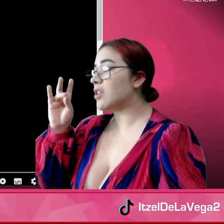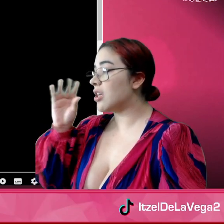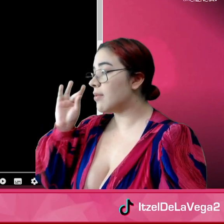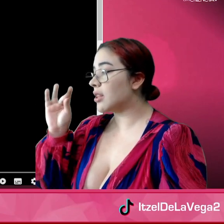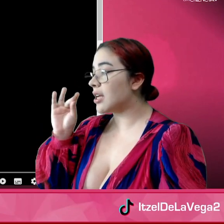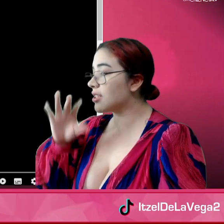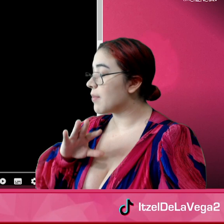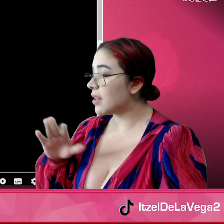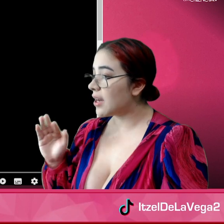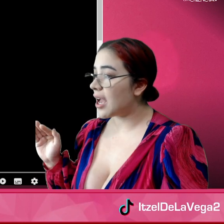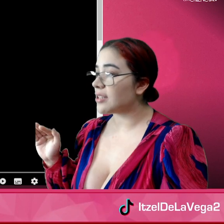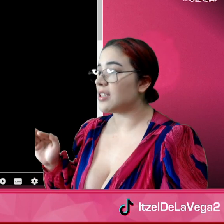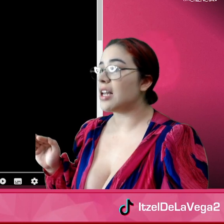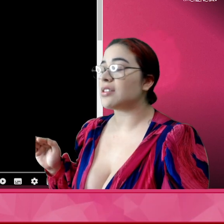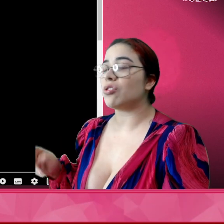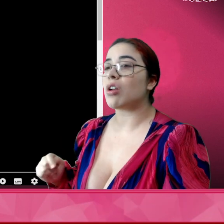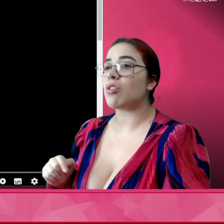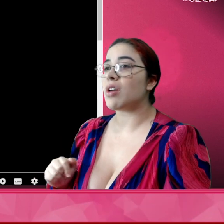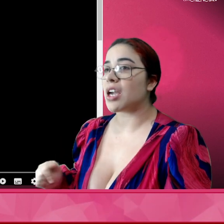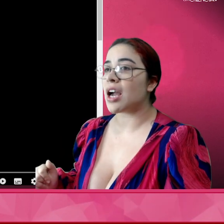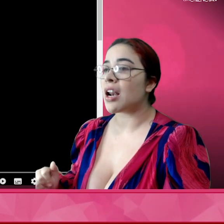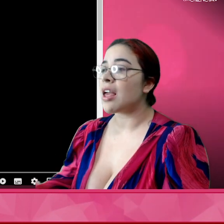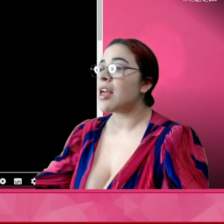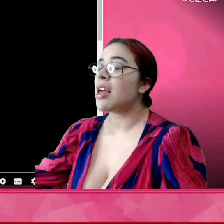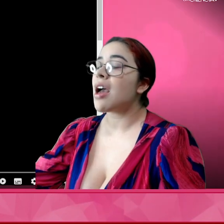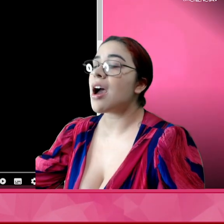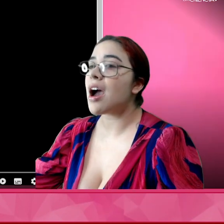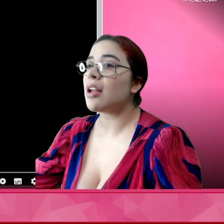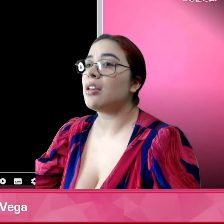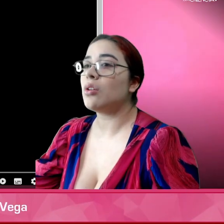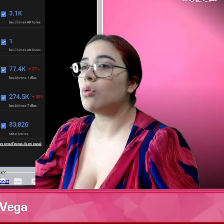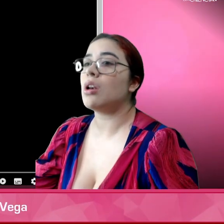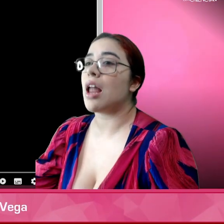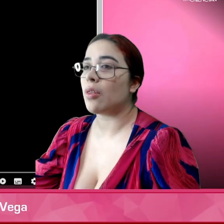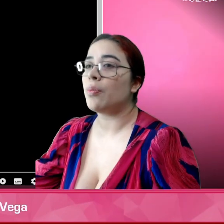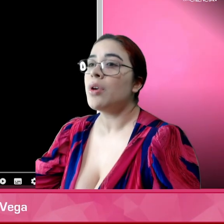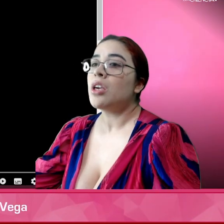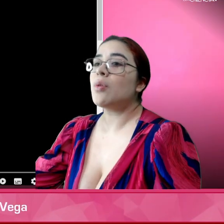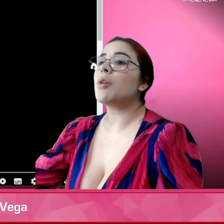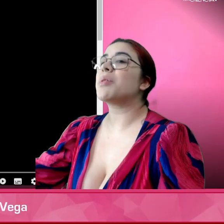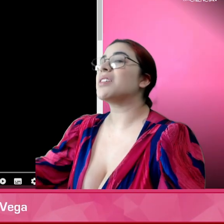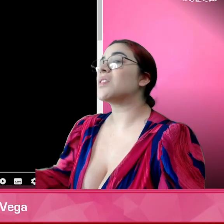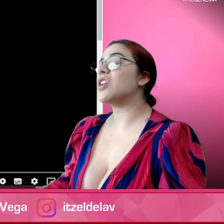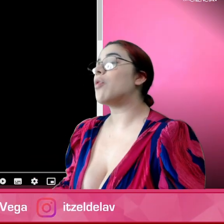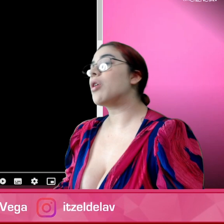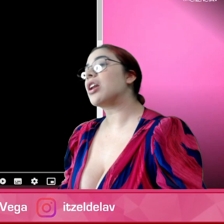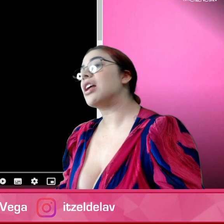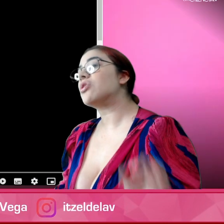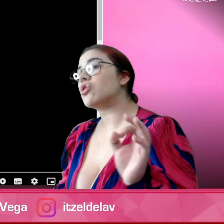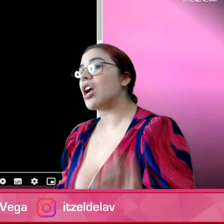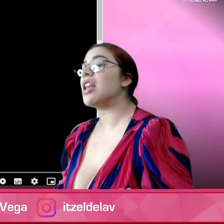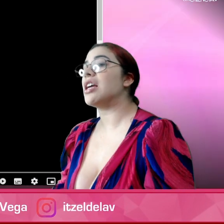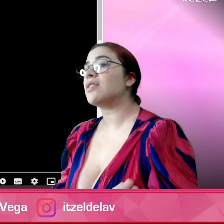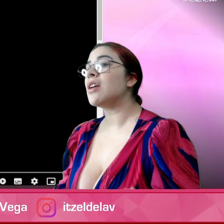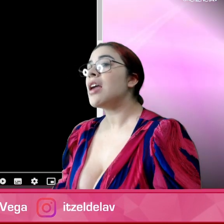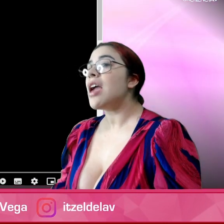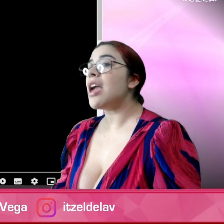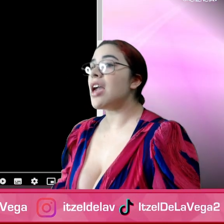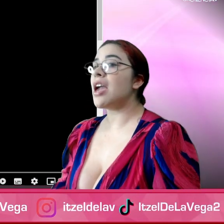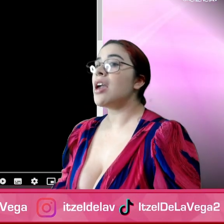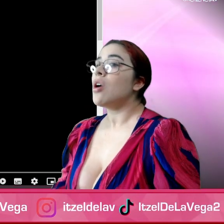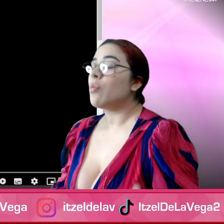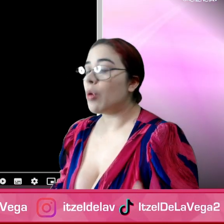calumnias, inventadas de madre, así la señora no va a llegar a ningún lado. Y bueno, pues es así como en redes sociales,